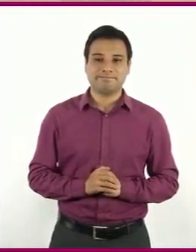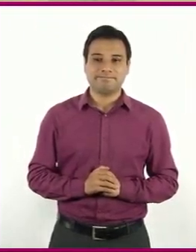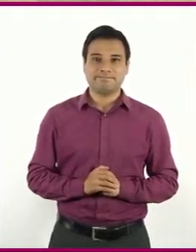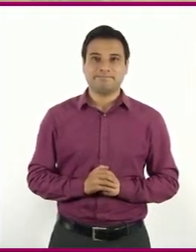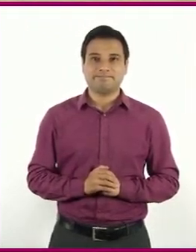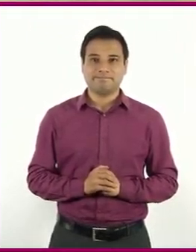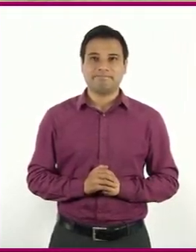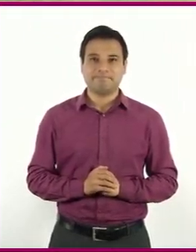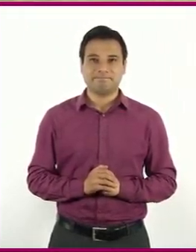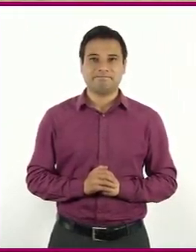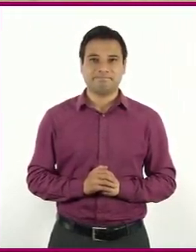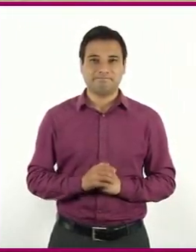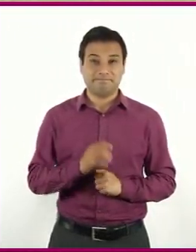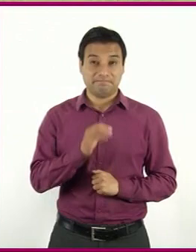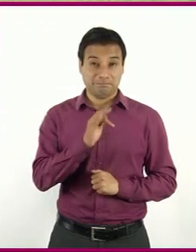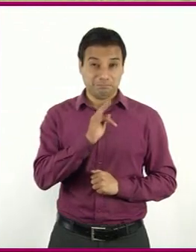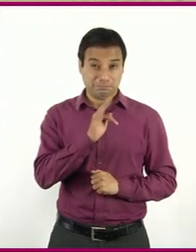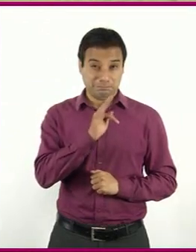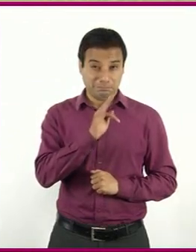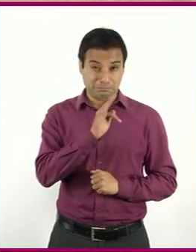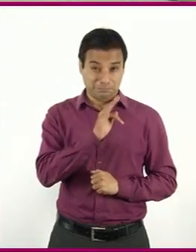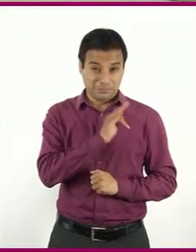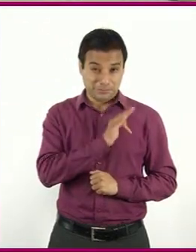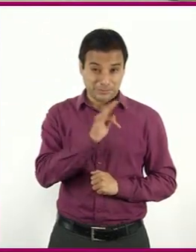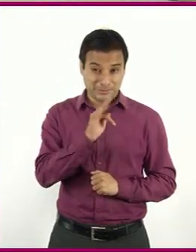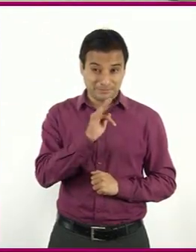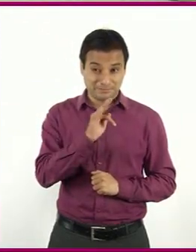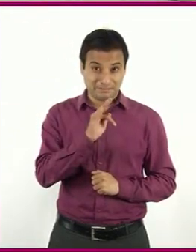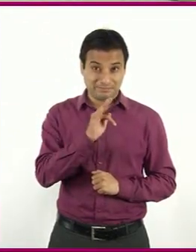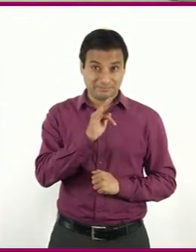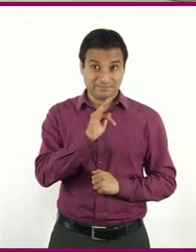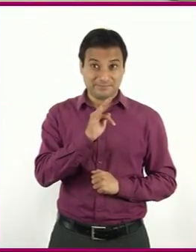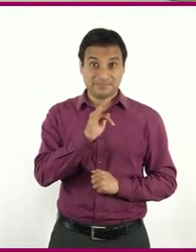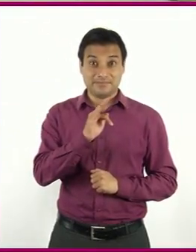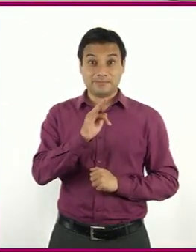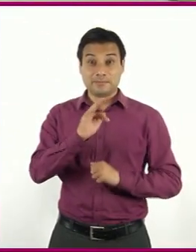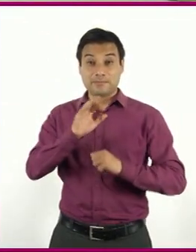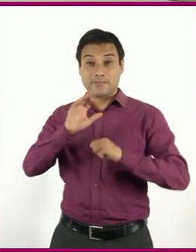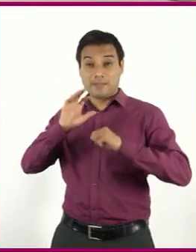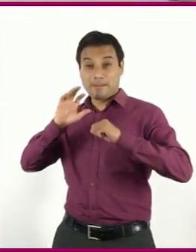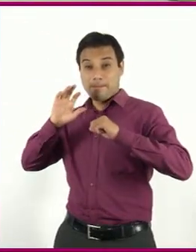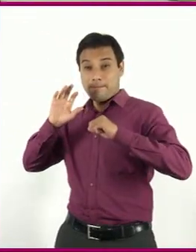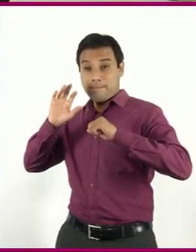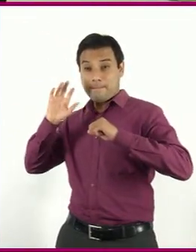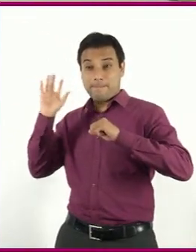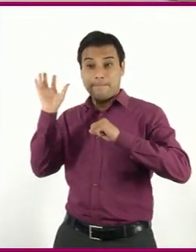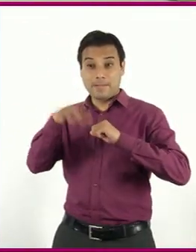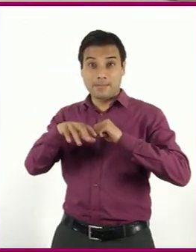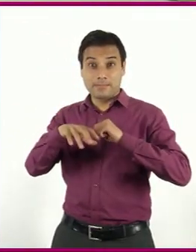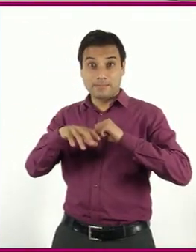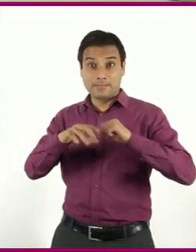¿Creen que puedan atraparla a la altura de donde la están lanzando? Vamos a intentarlo. Vamos a intentarlo, maestro.